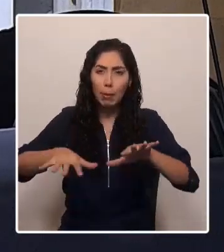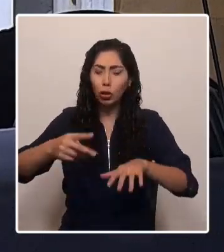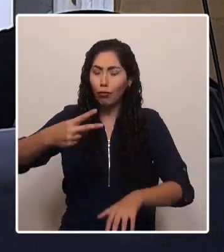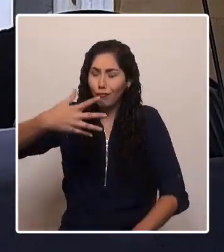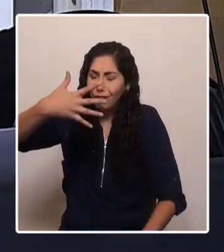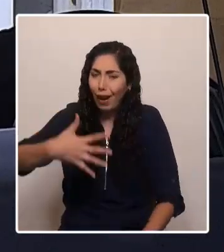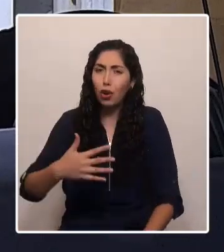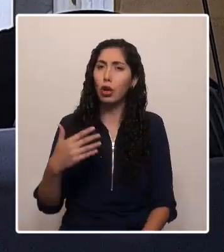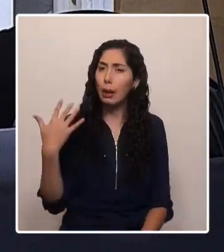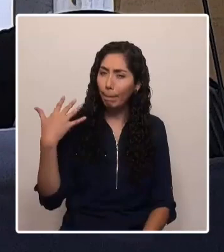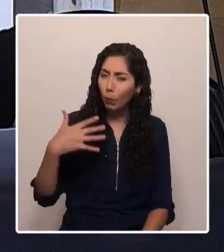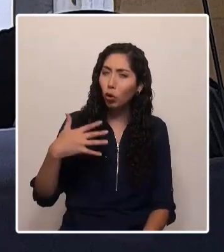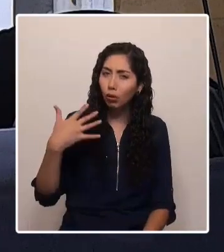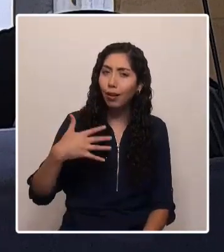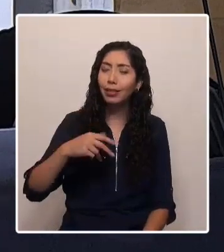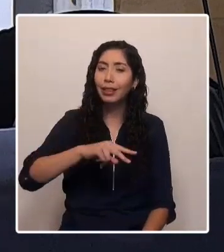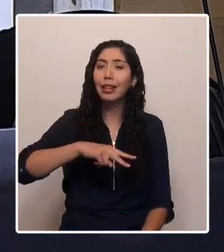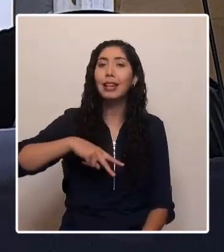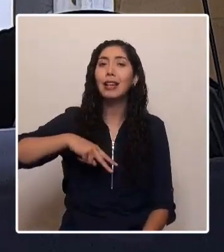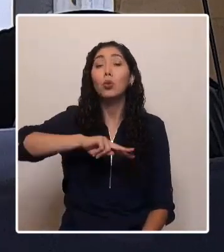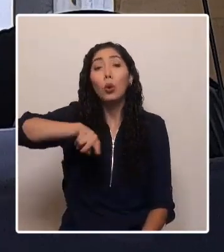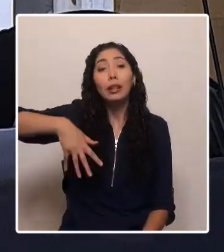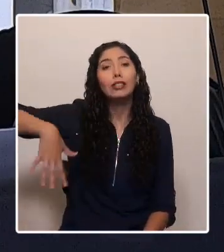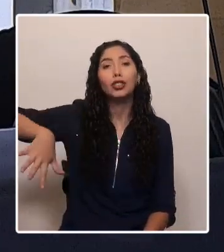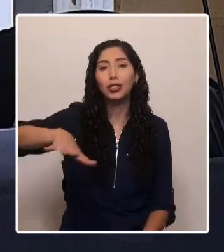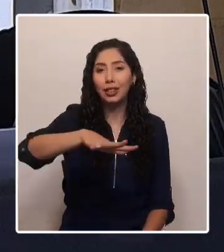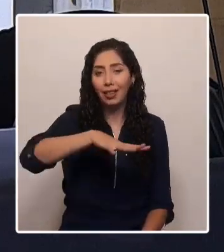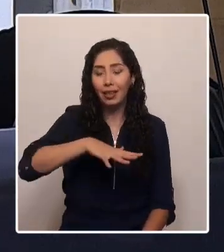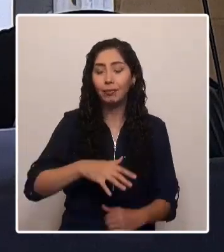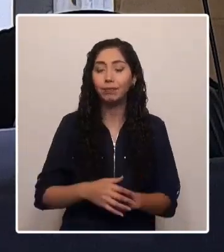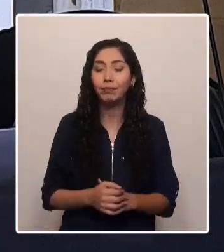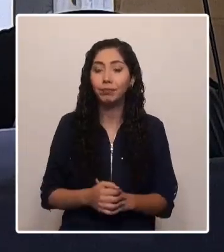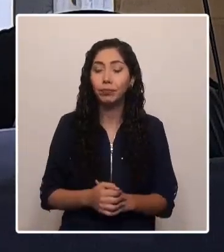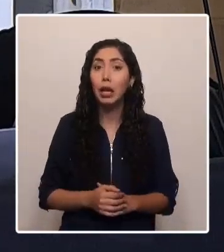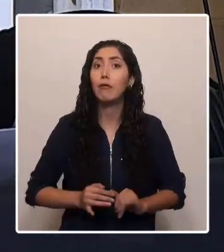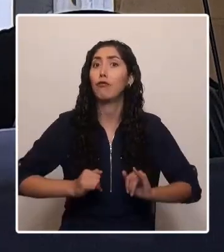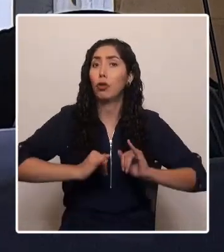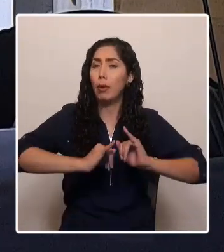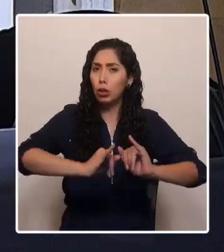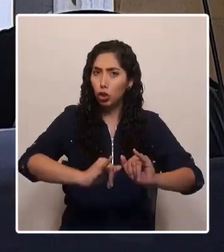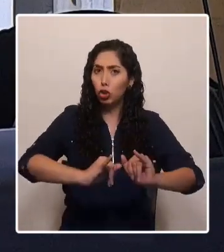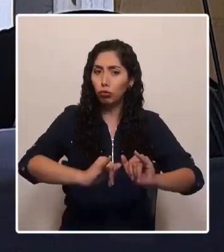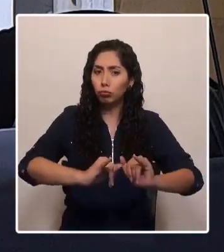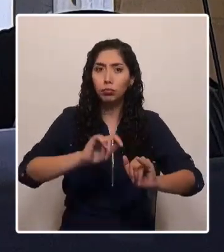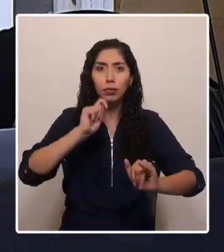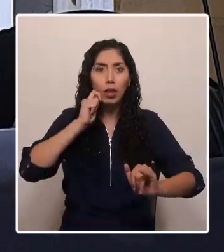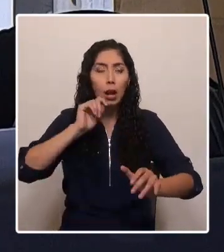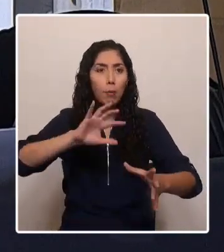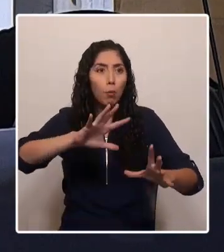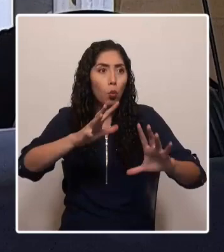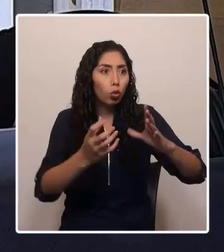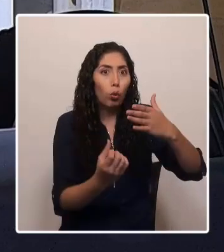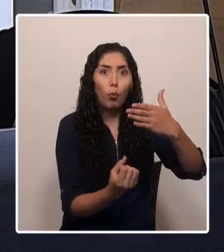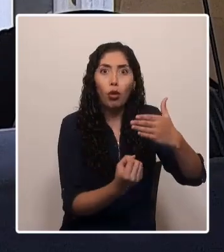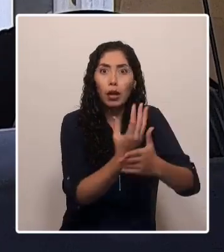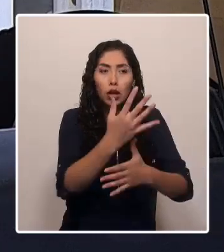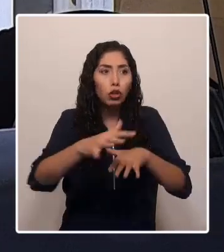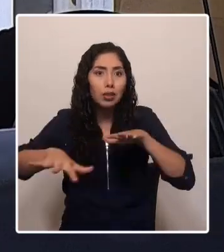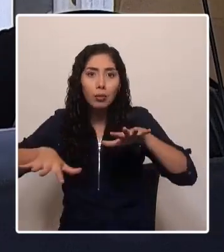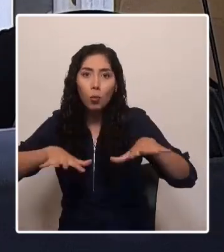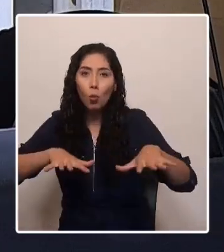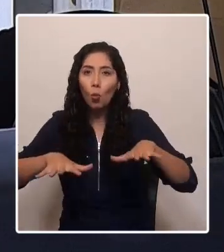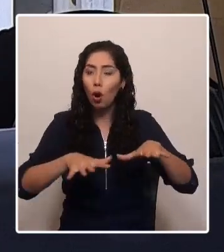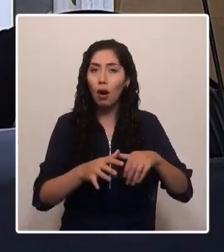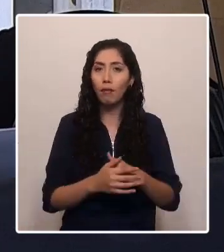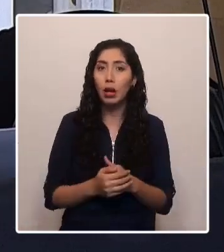nuestra sociedad, especialmente en la actualidad. La información es lo que mueve al mundo globalizado y la forma en que los estados la abordan